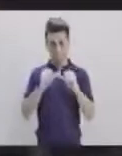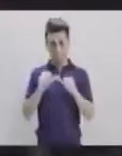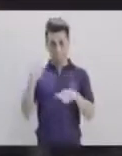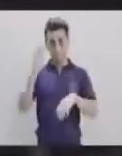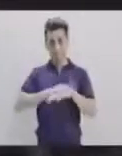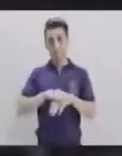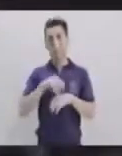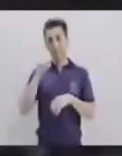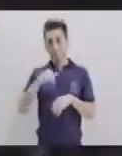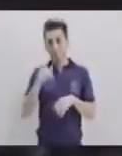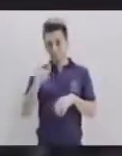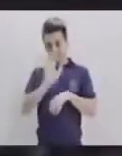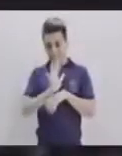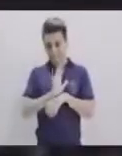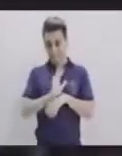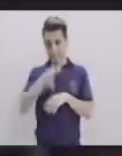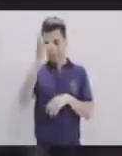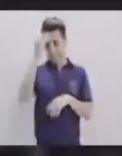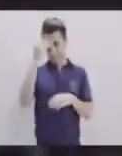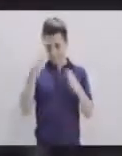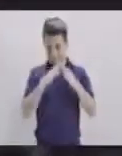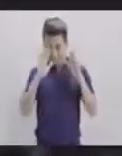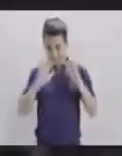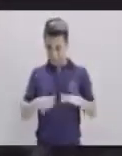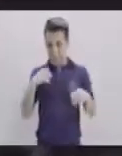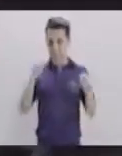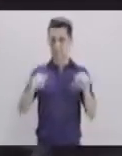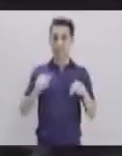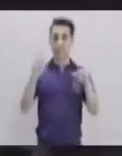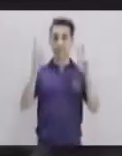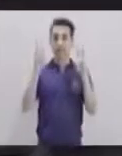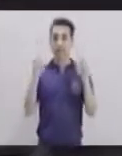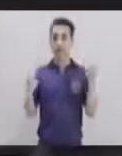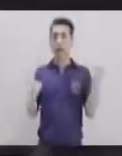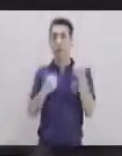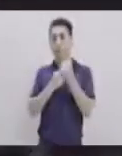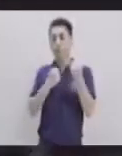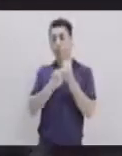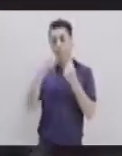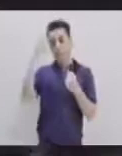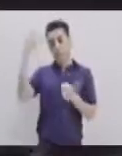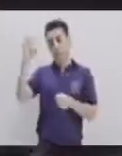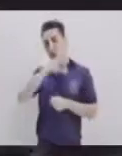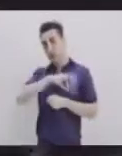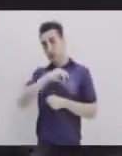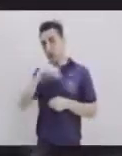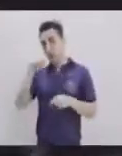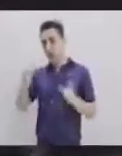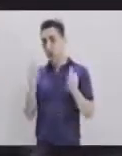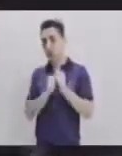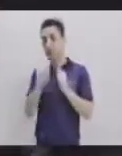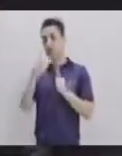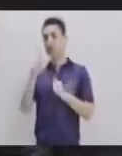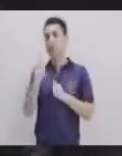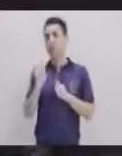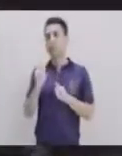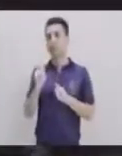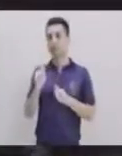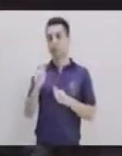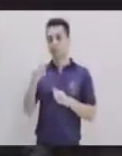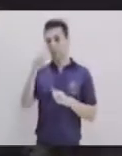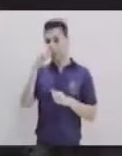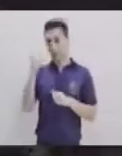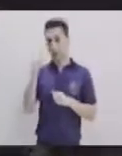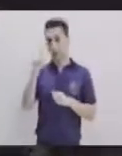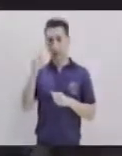Seguimos con más de su programa Aprendo en Casa. Ahora estamos en el segmento de apoyo psicosocial, es por eso que hoy nos acompaña la licenciada